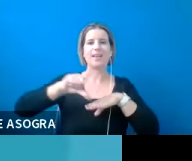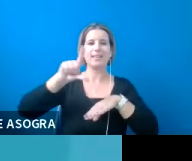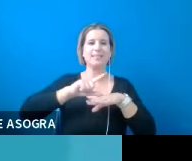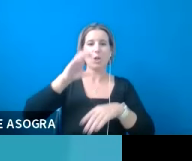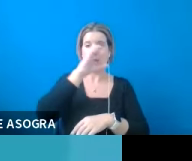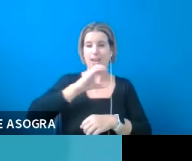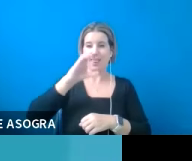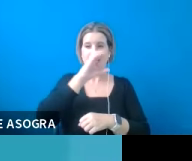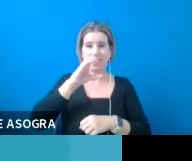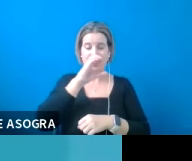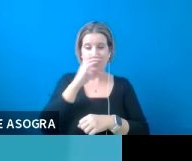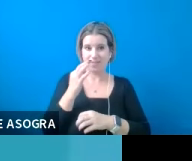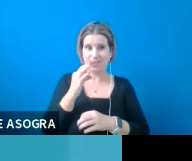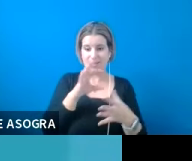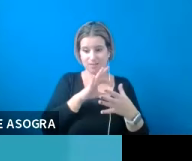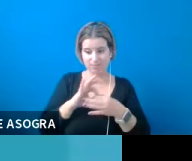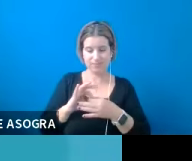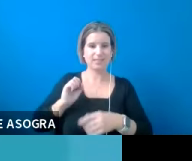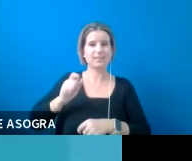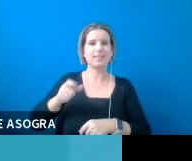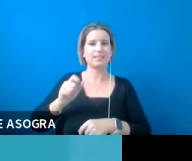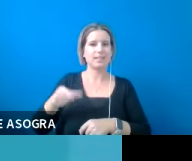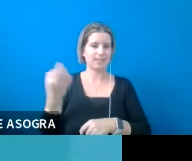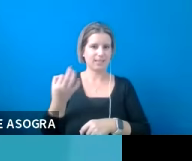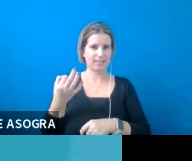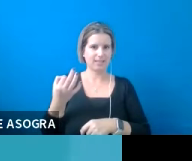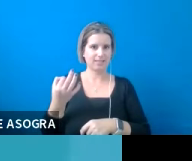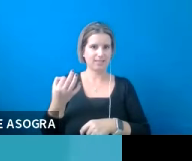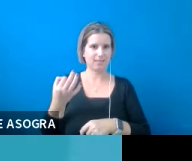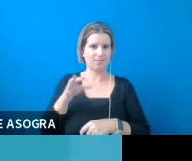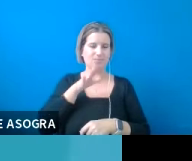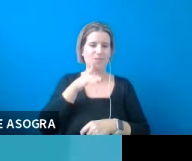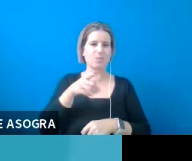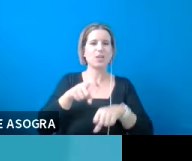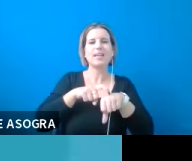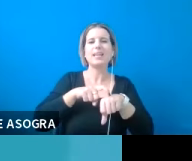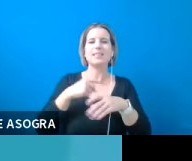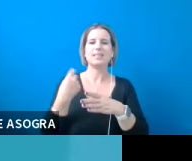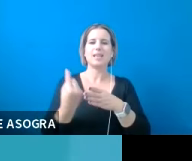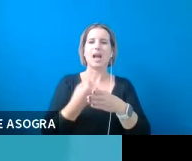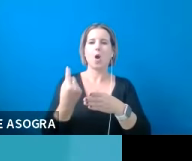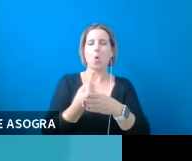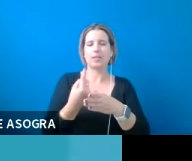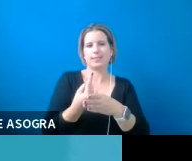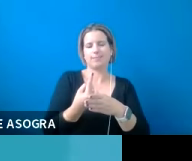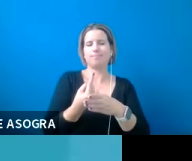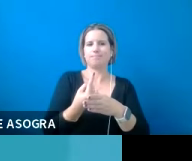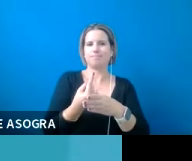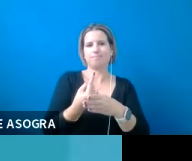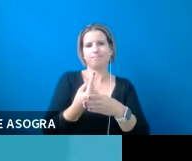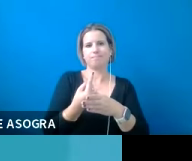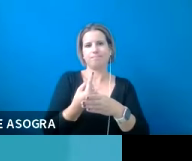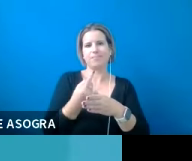lo que se referencia habitualmente es que esos rasgos autistas son significativamente menos